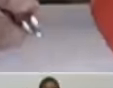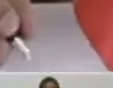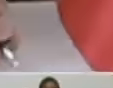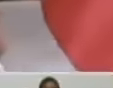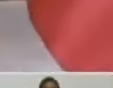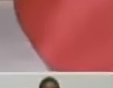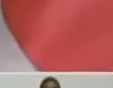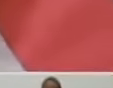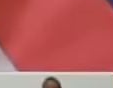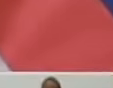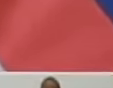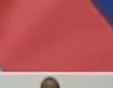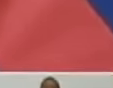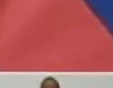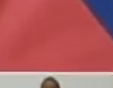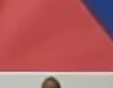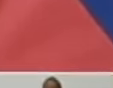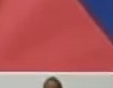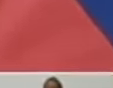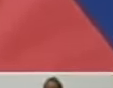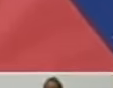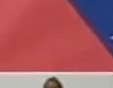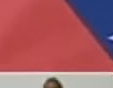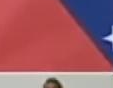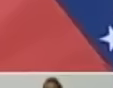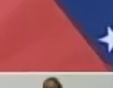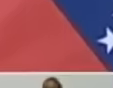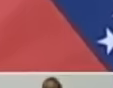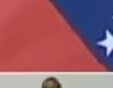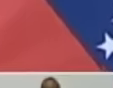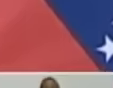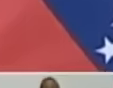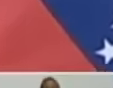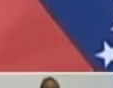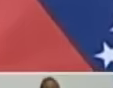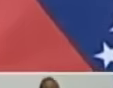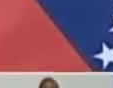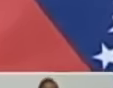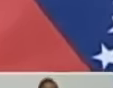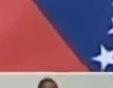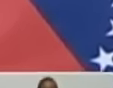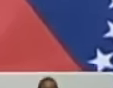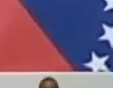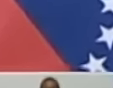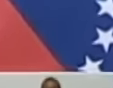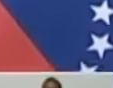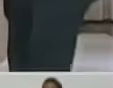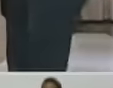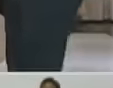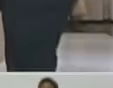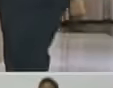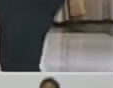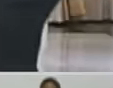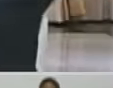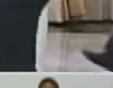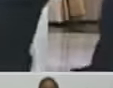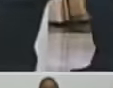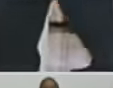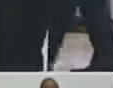Este documento habilita el ingreso de los funcionarios de fiscalización e inspección venezolanos para realizar la medición fiscal del